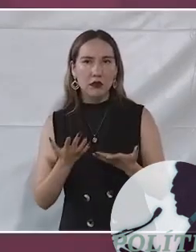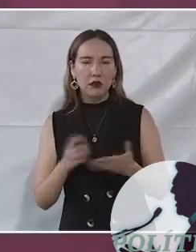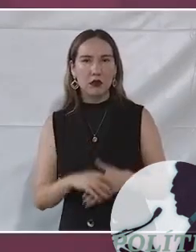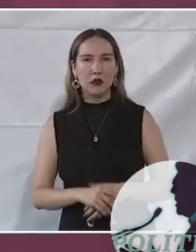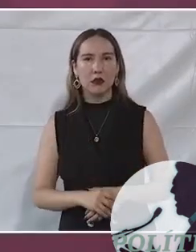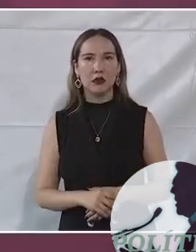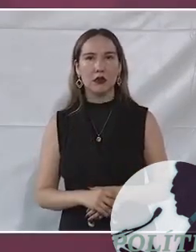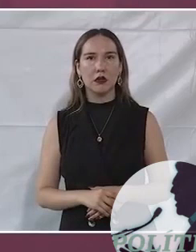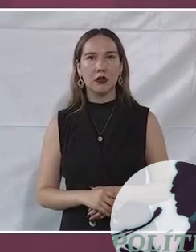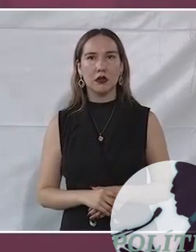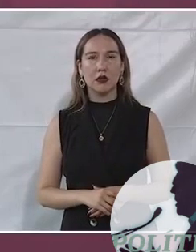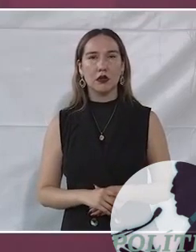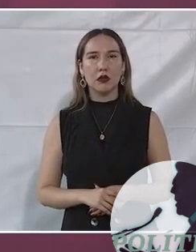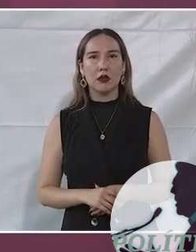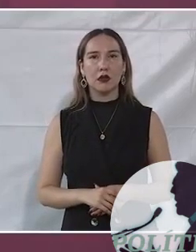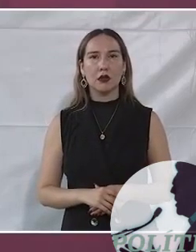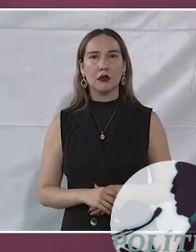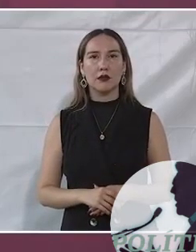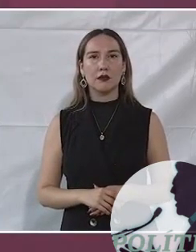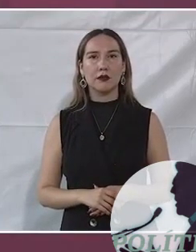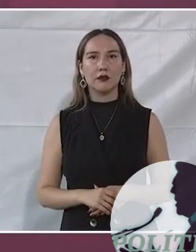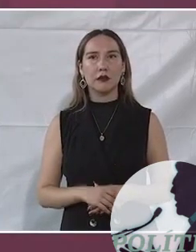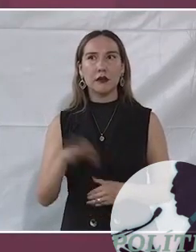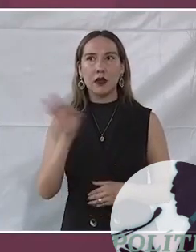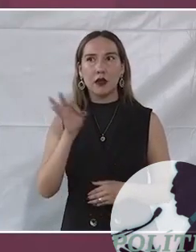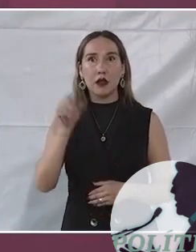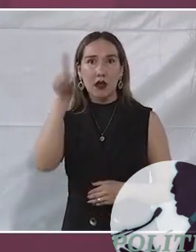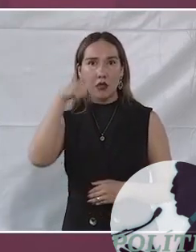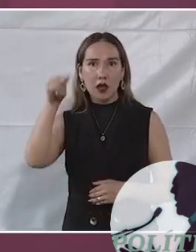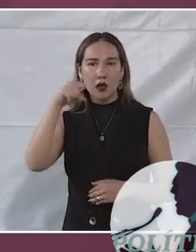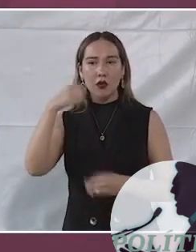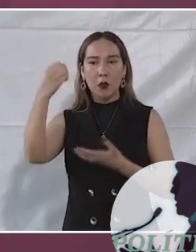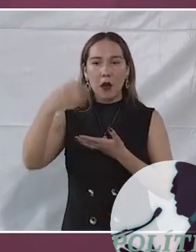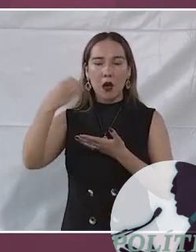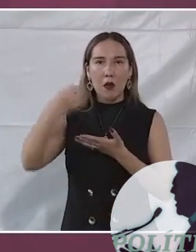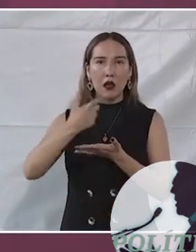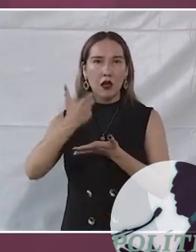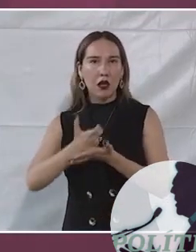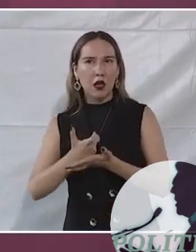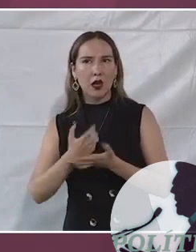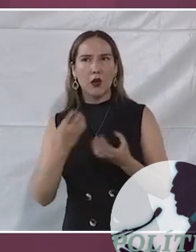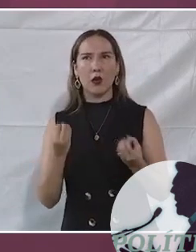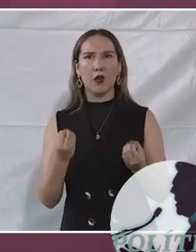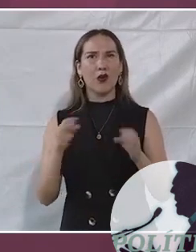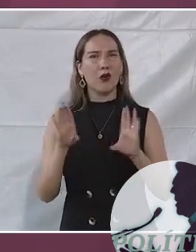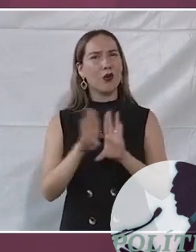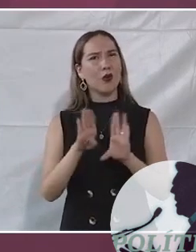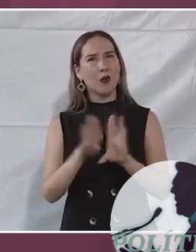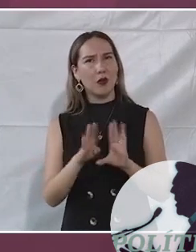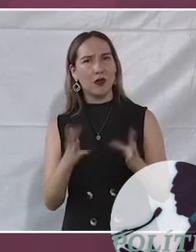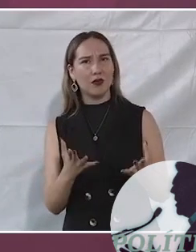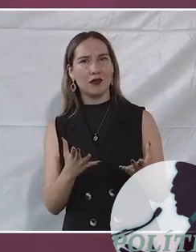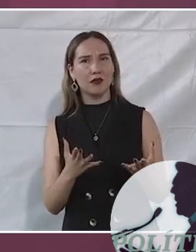Como si la lluvia fuese permeable o